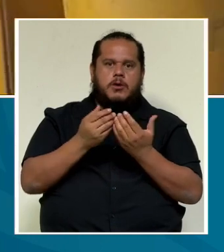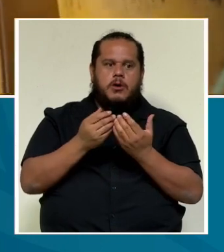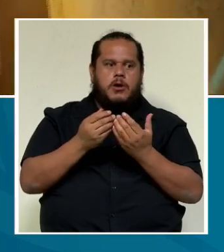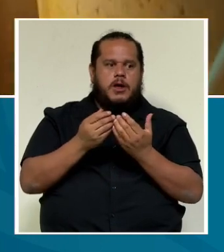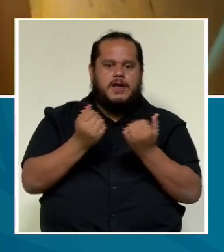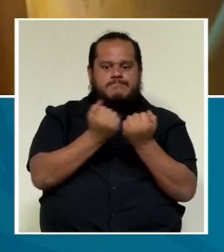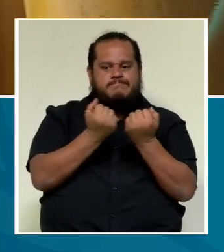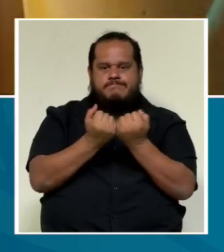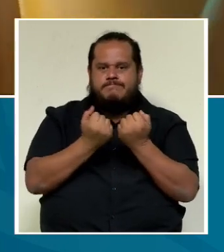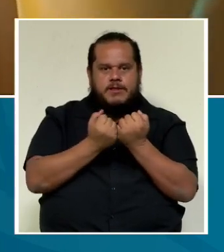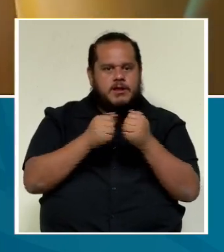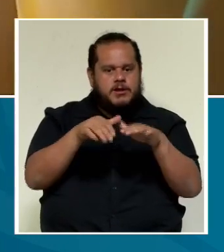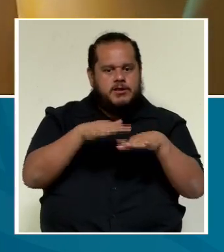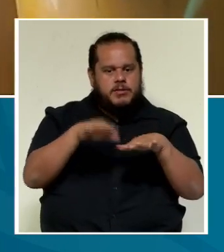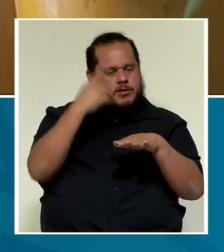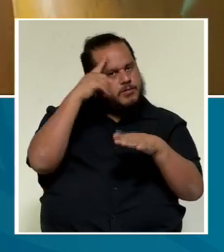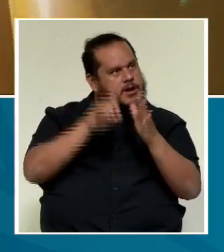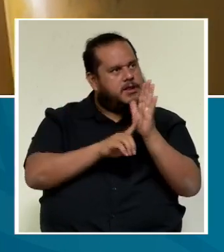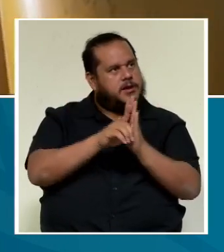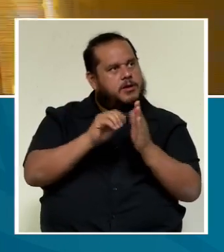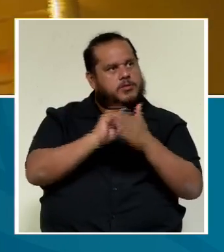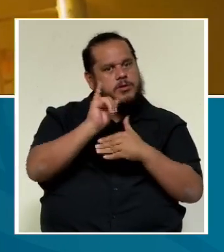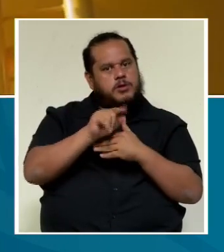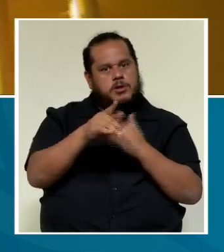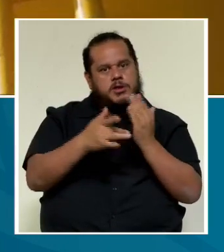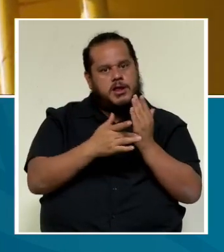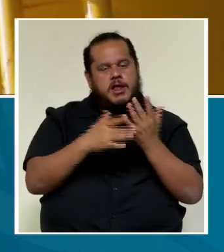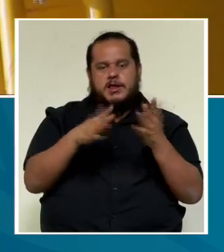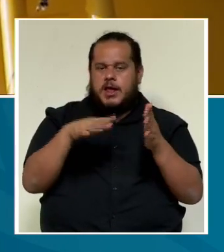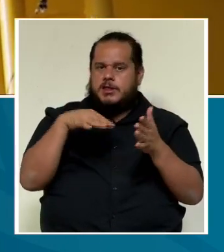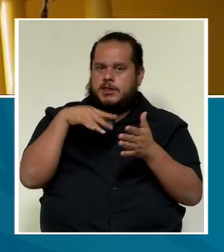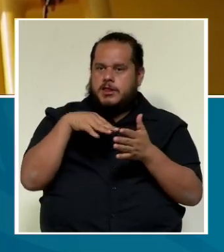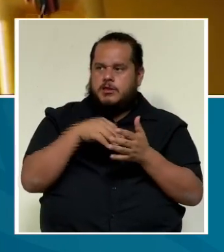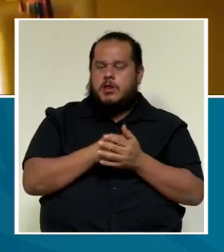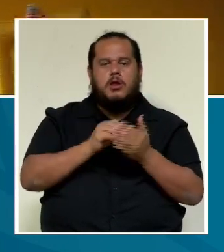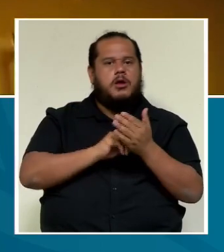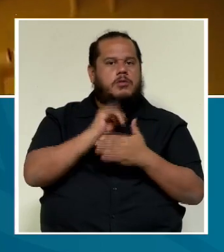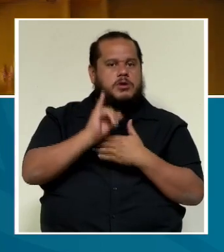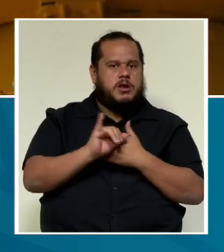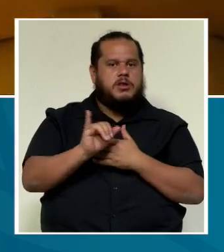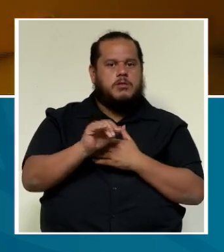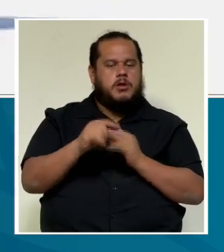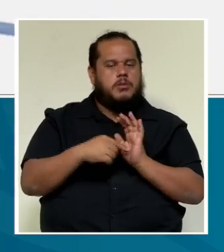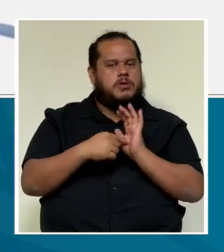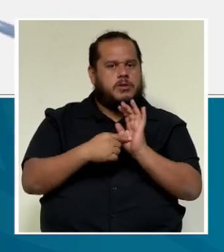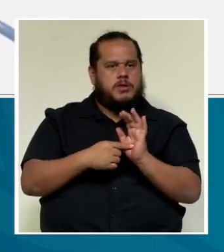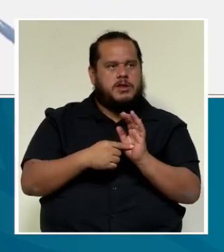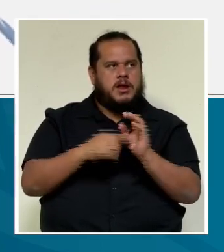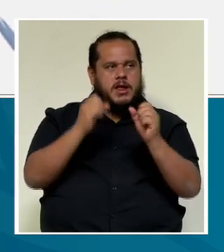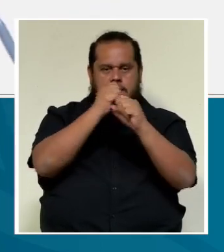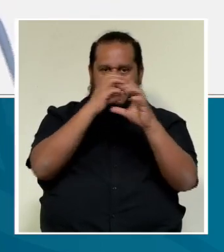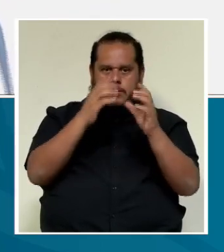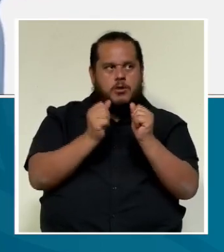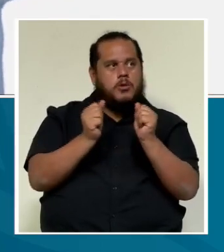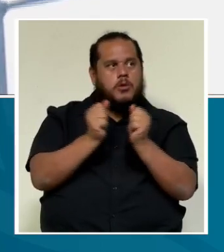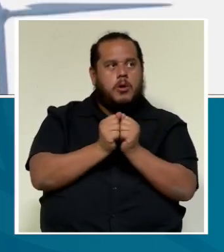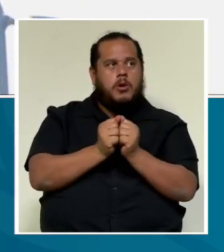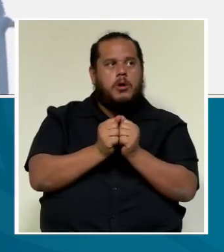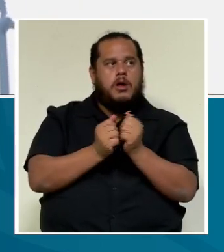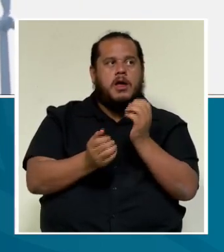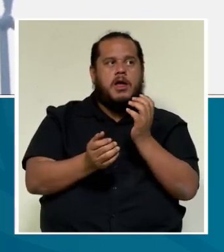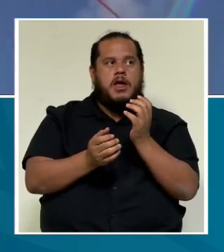poder desarrollar los proyectos con estas tecnologías y ya se están estudiando proyectos como se muestran en las imágenes ahora, con tecnología,